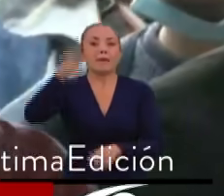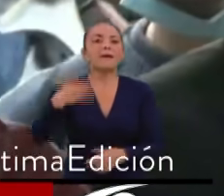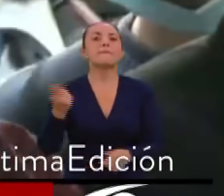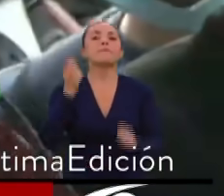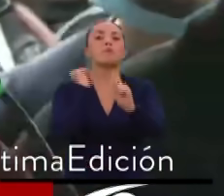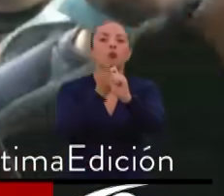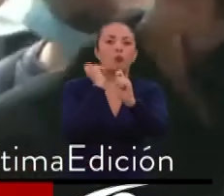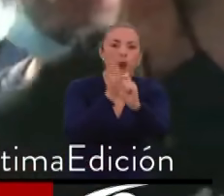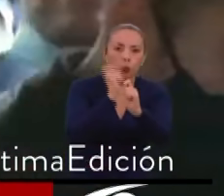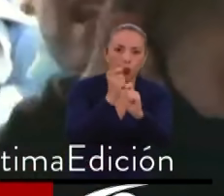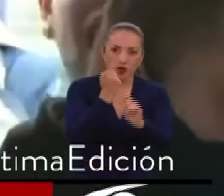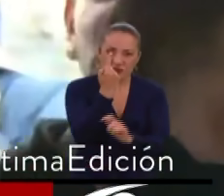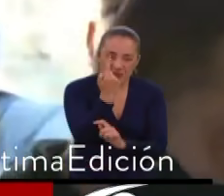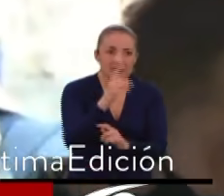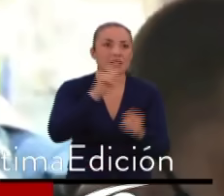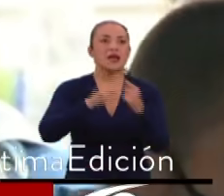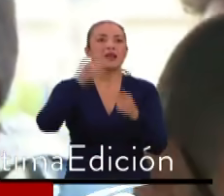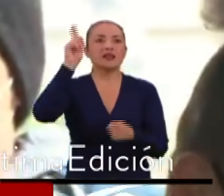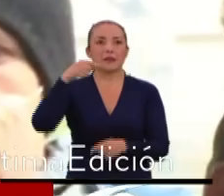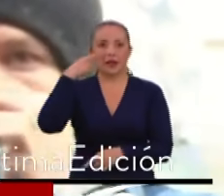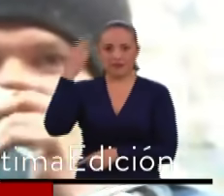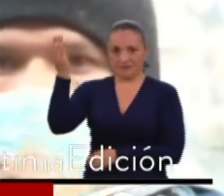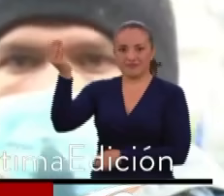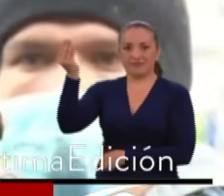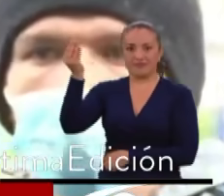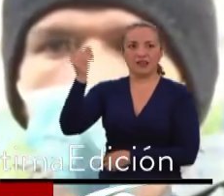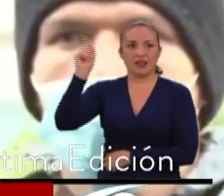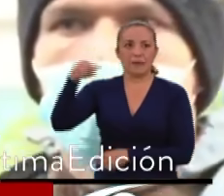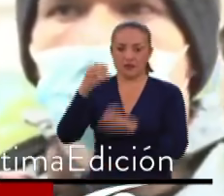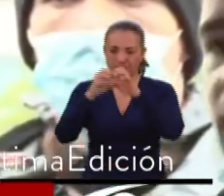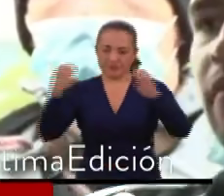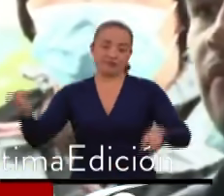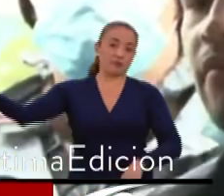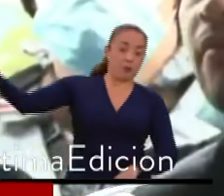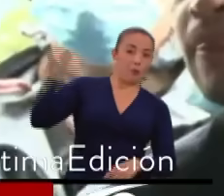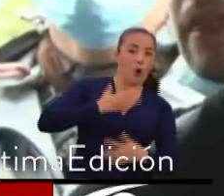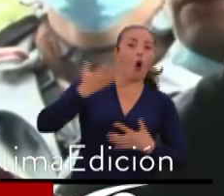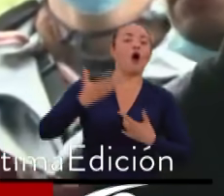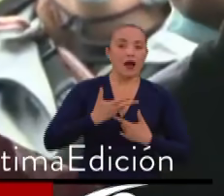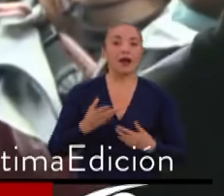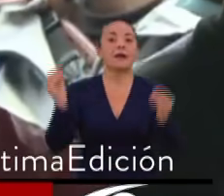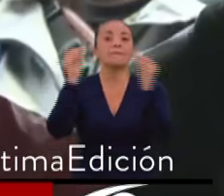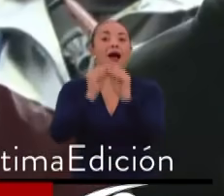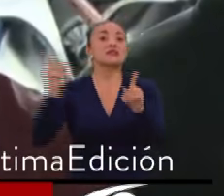nos están tirando estas granaditas al cuerpo, nos están disparando